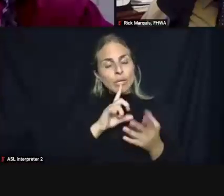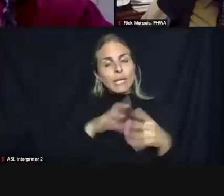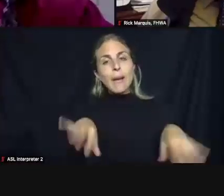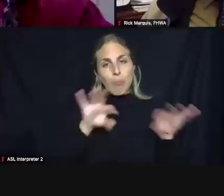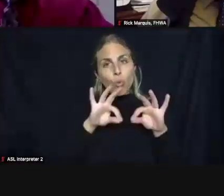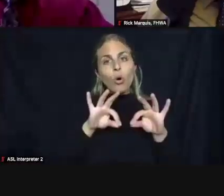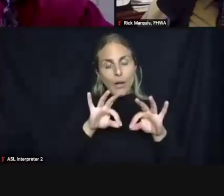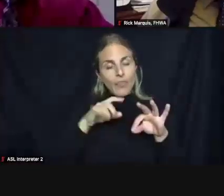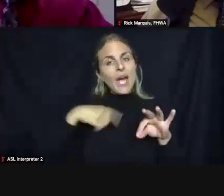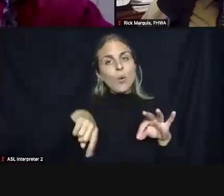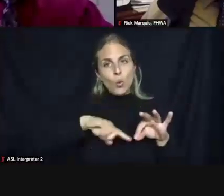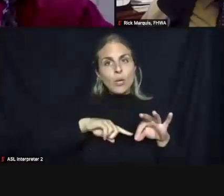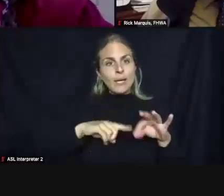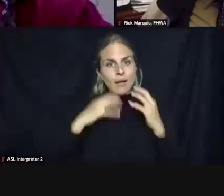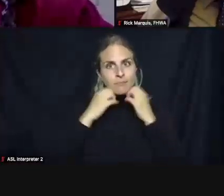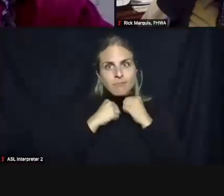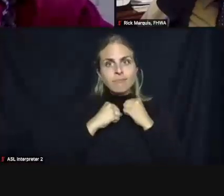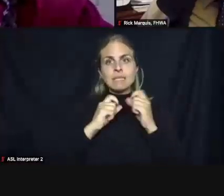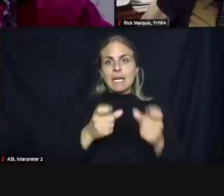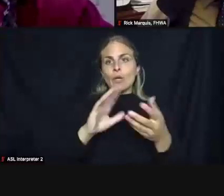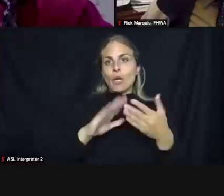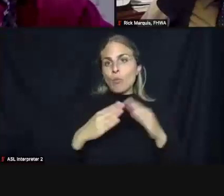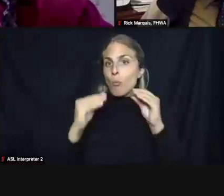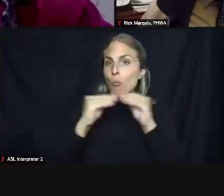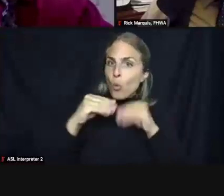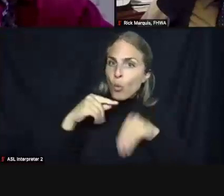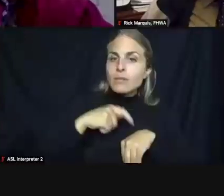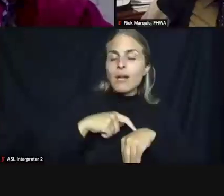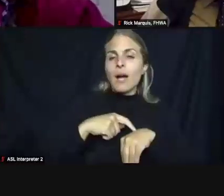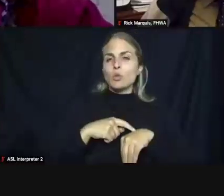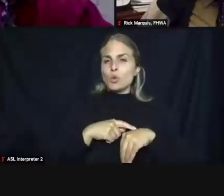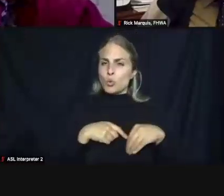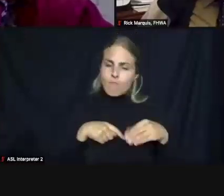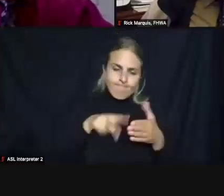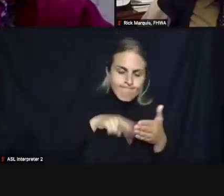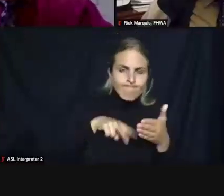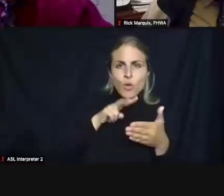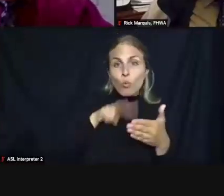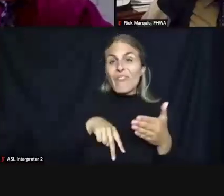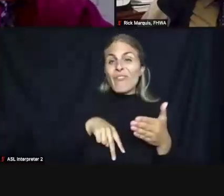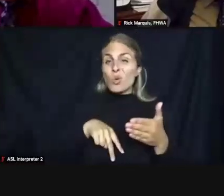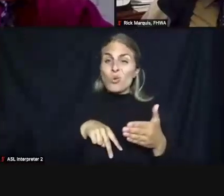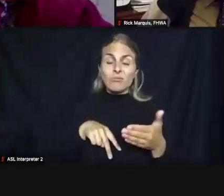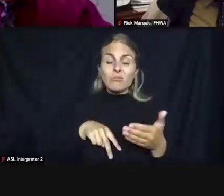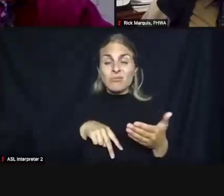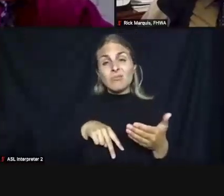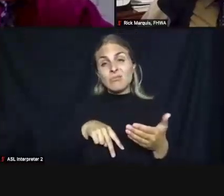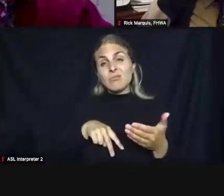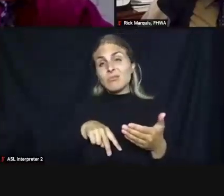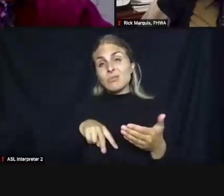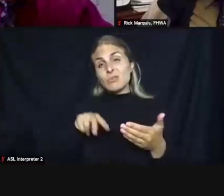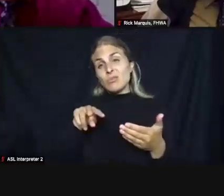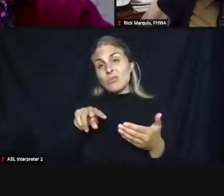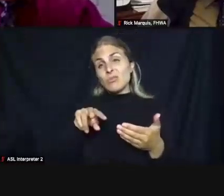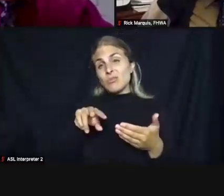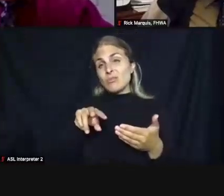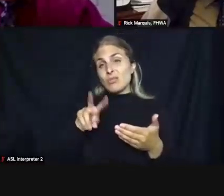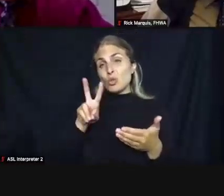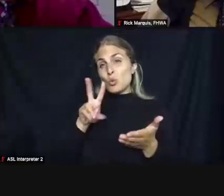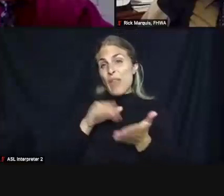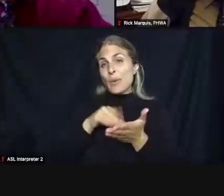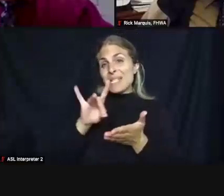y con ingresos bajos. Es importante dar mayor tiempo a la comunidad